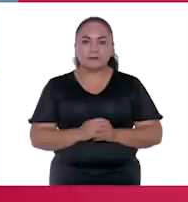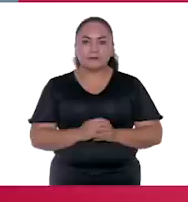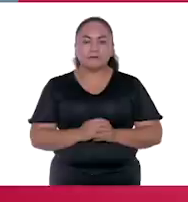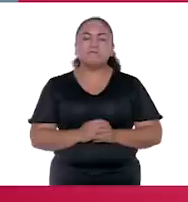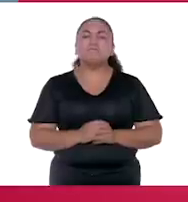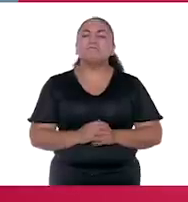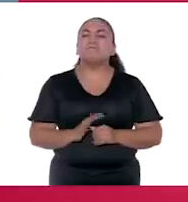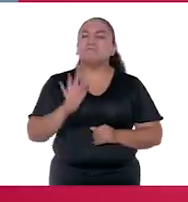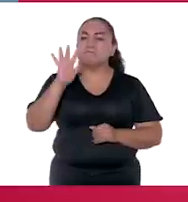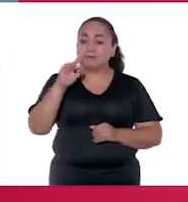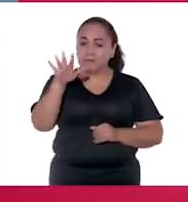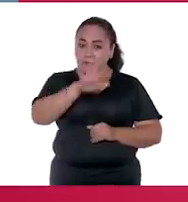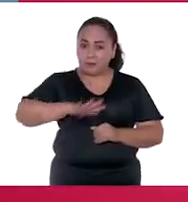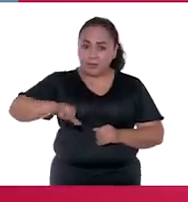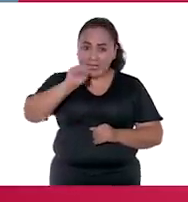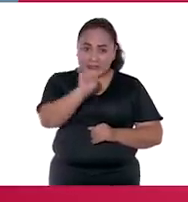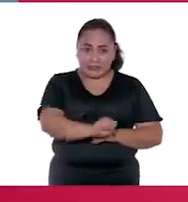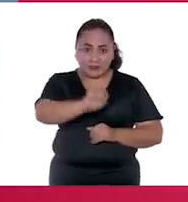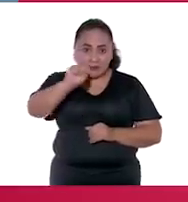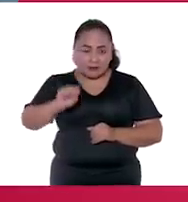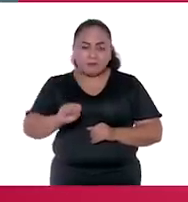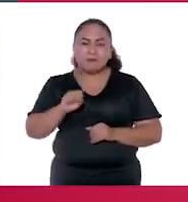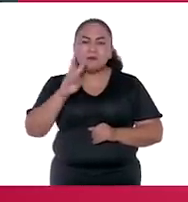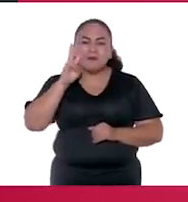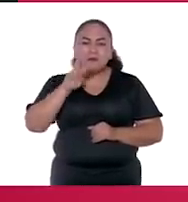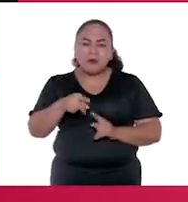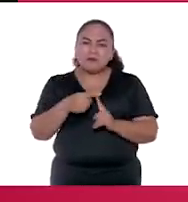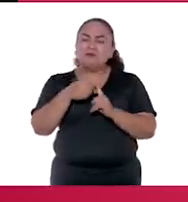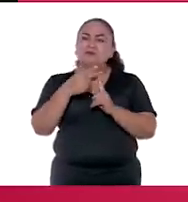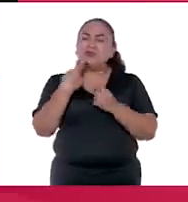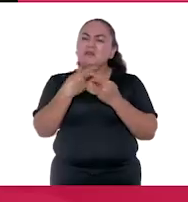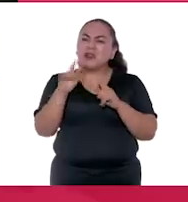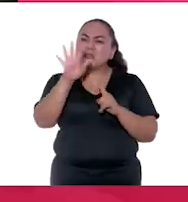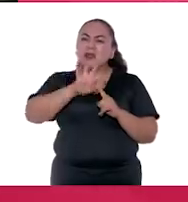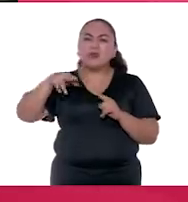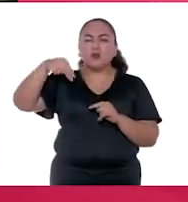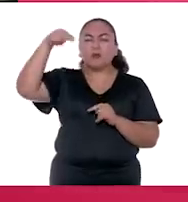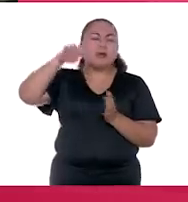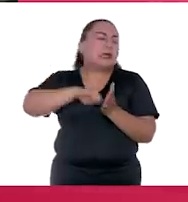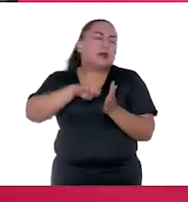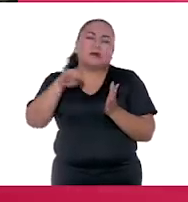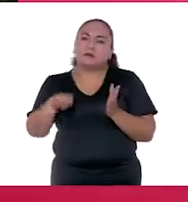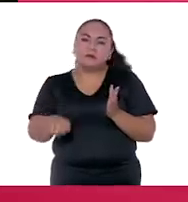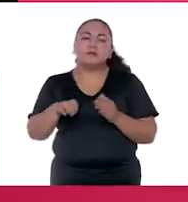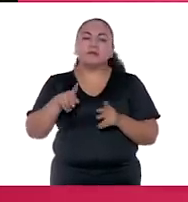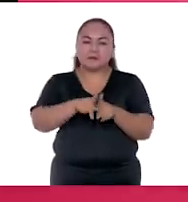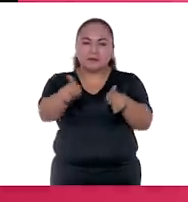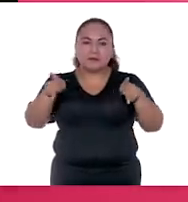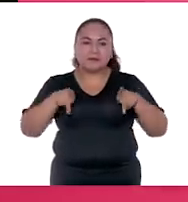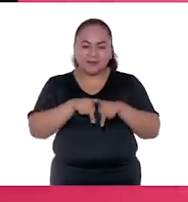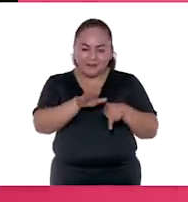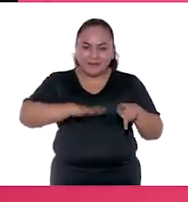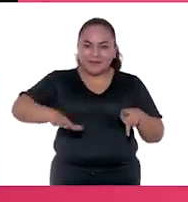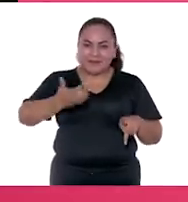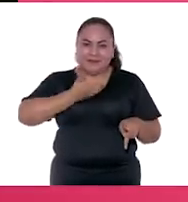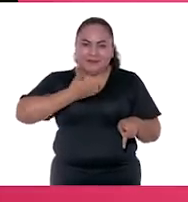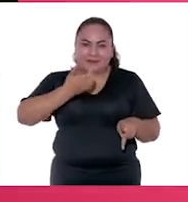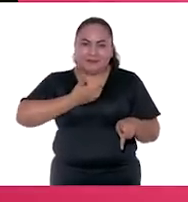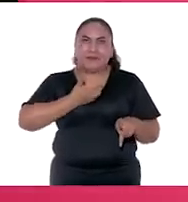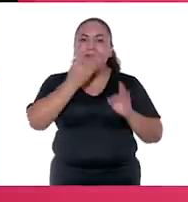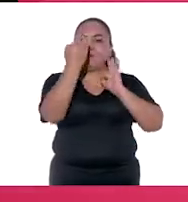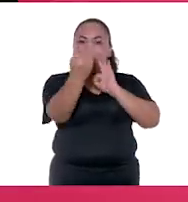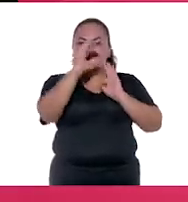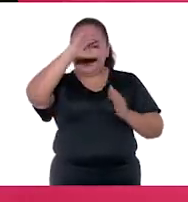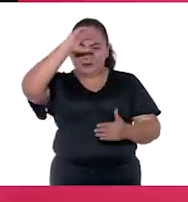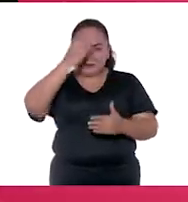Me parece que Saltillo tiene un carácter distinto a otras ciudades del norte. Por ejemplo, la Plaza de Armas, situada frente a la